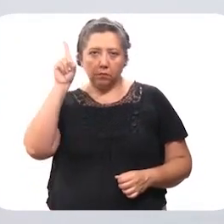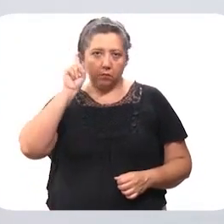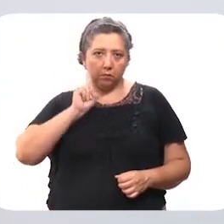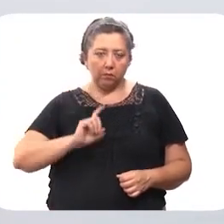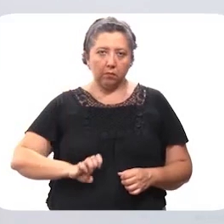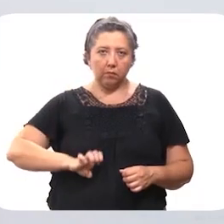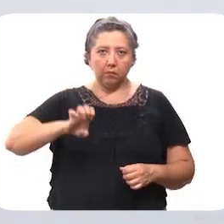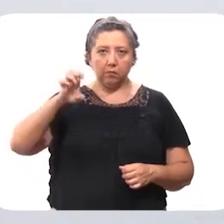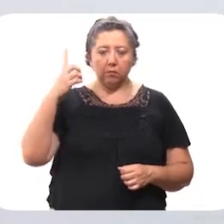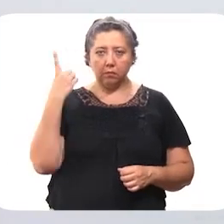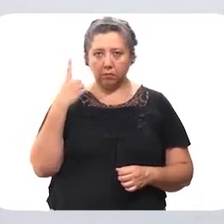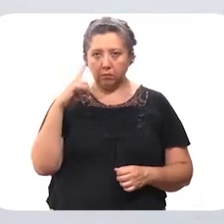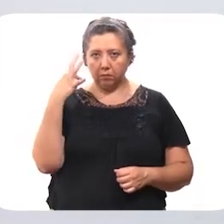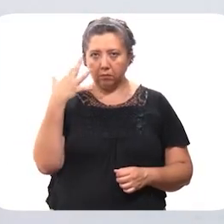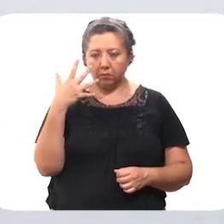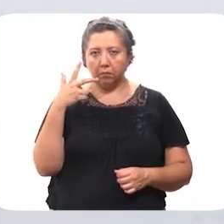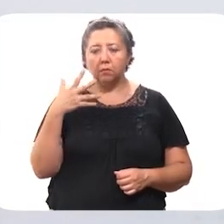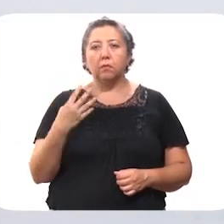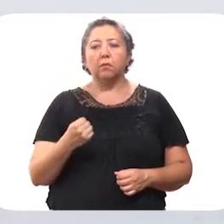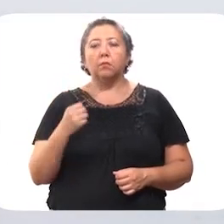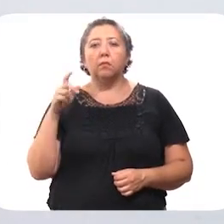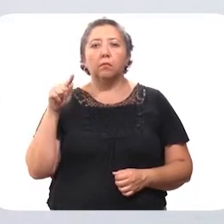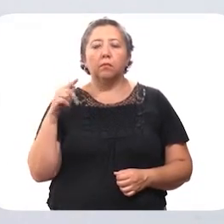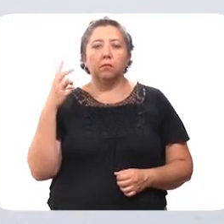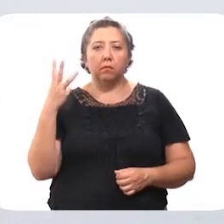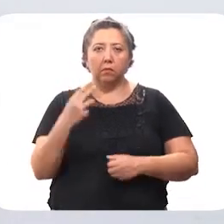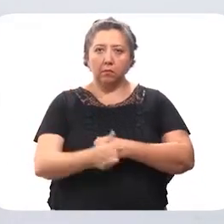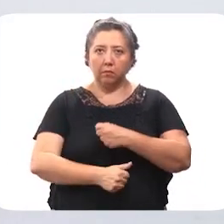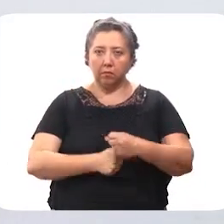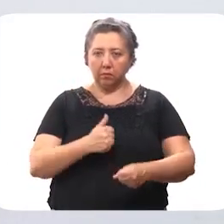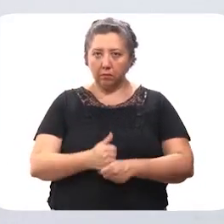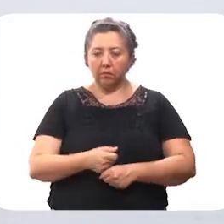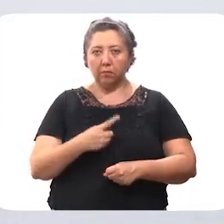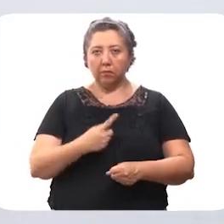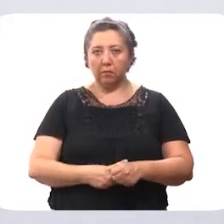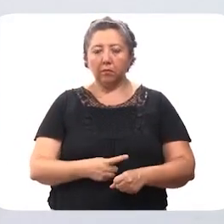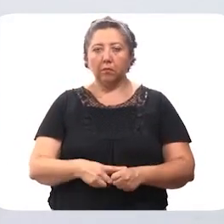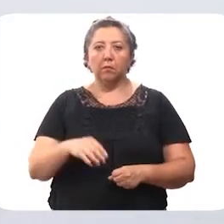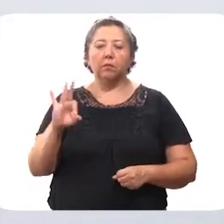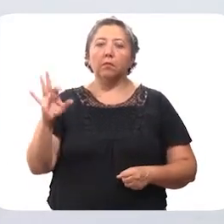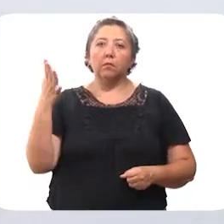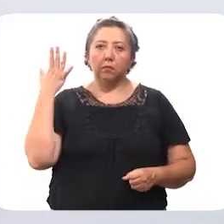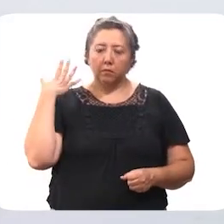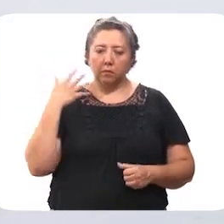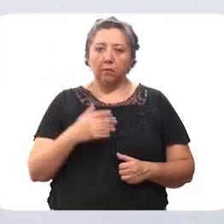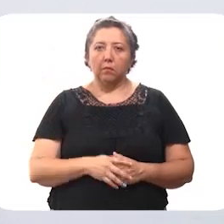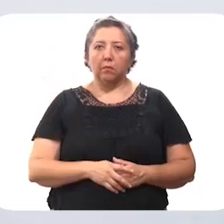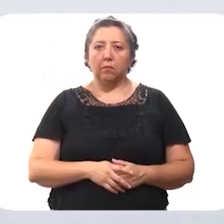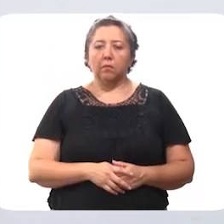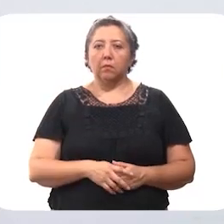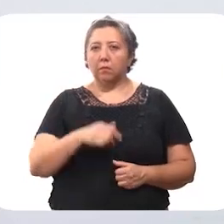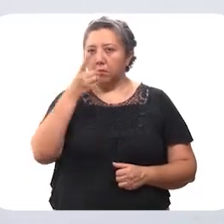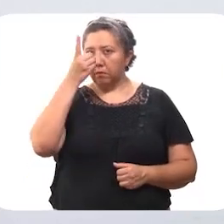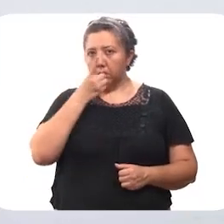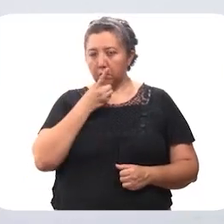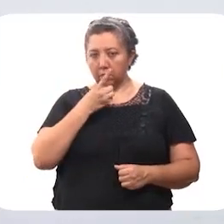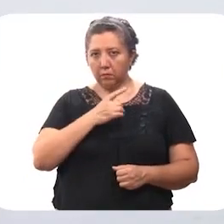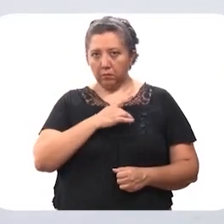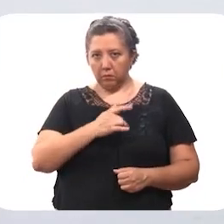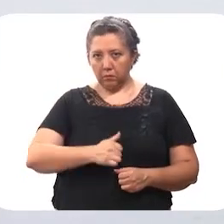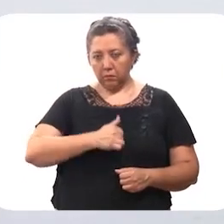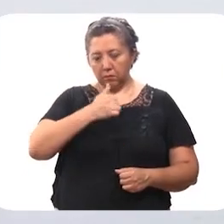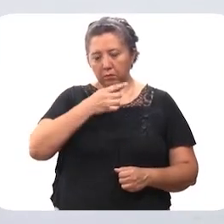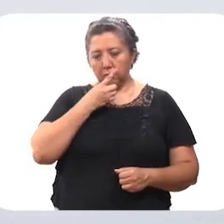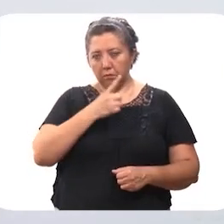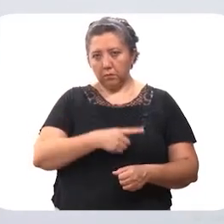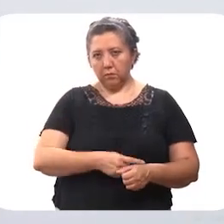un rango de edad de 59 a 73 años. Sus principales enfermedades fueron diabetes e hipertensión